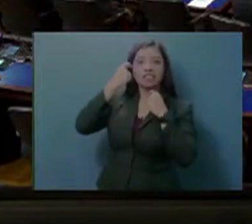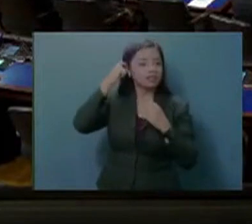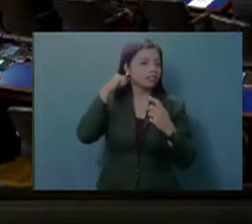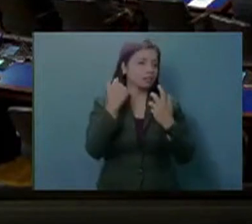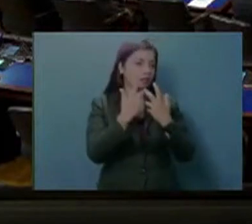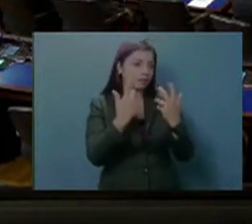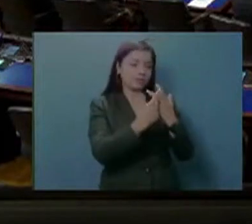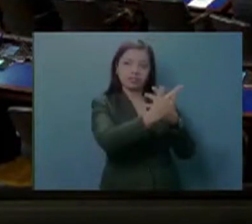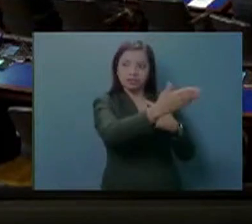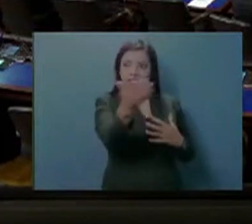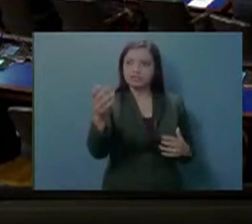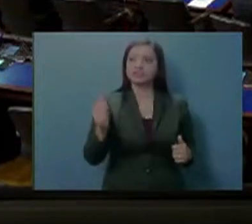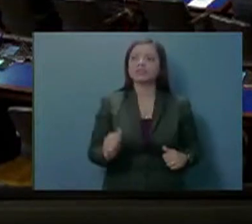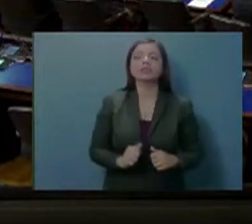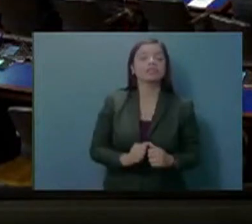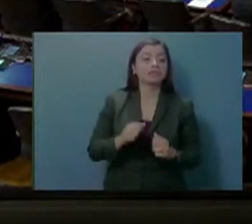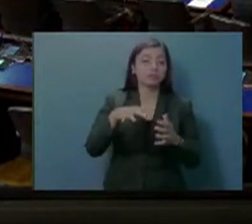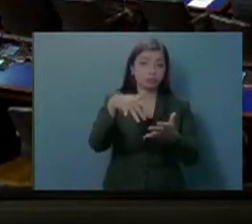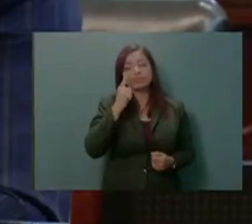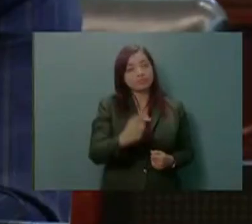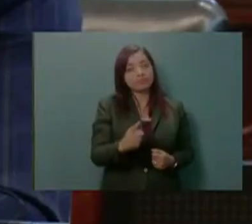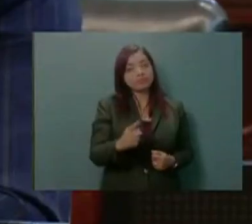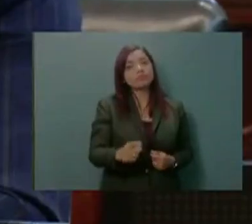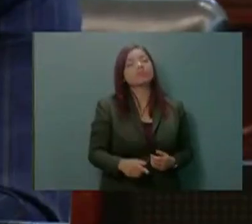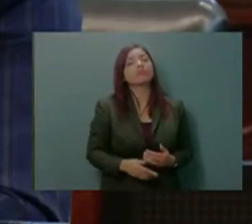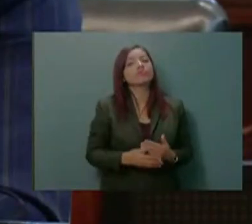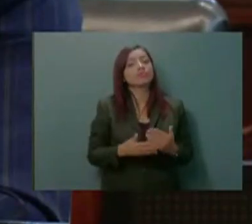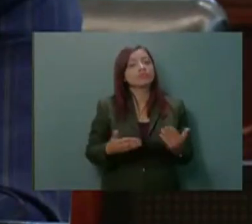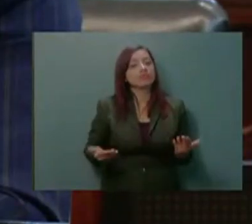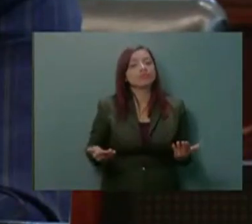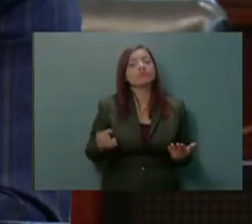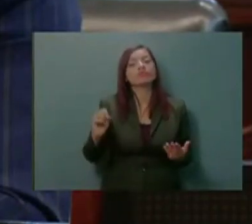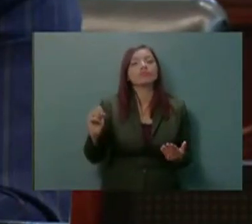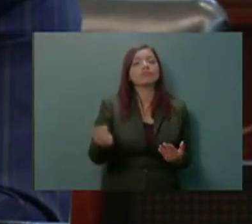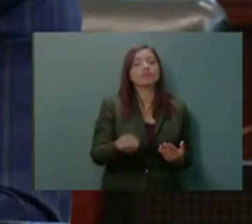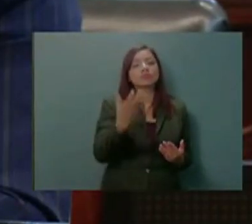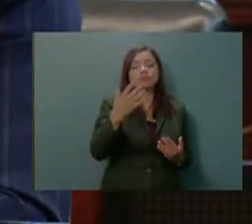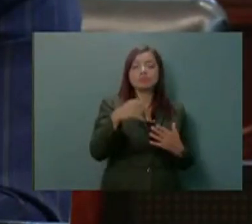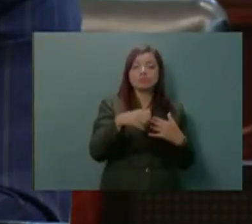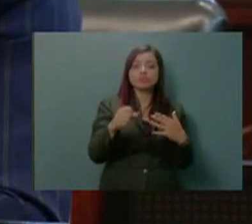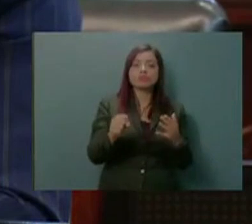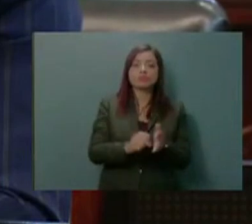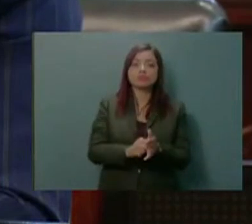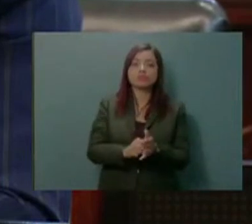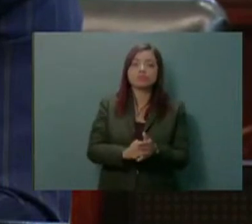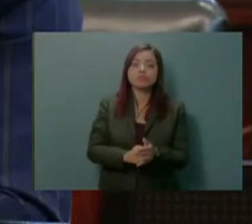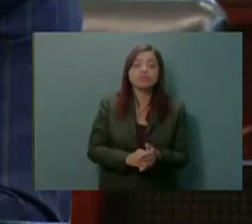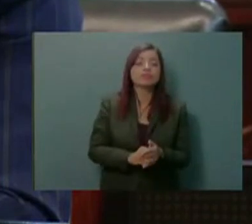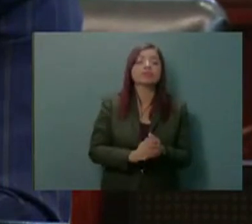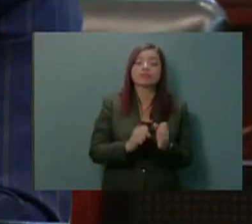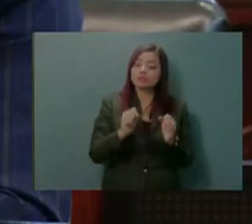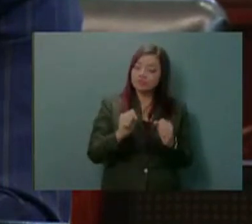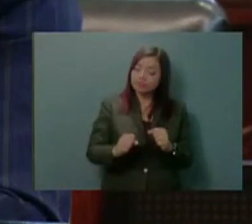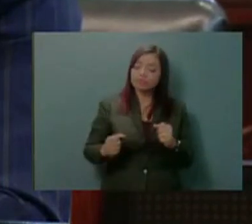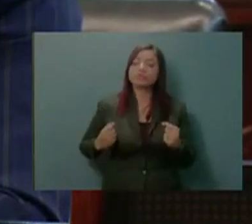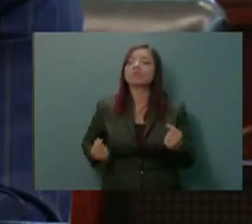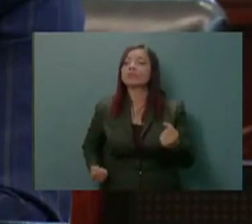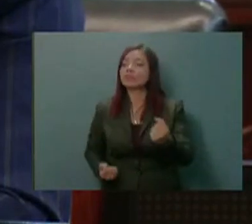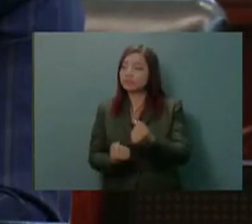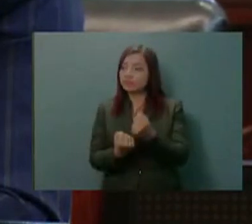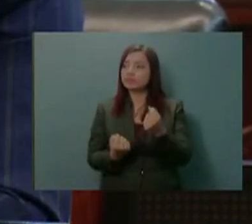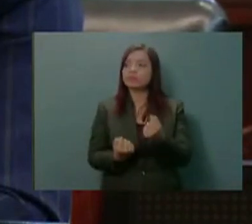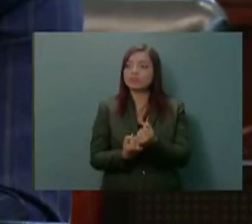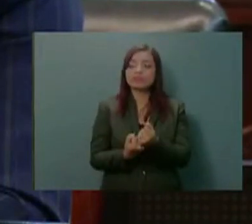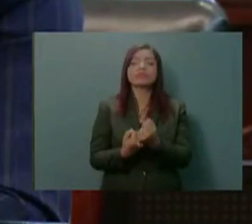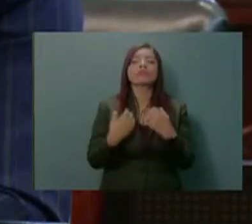dicha iniciativa con dispensa de trámite. Esta nueva Asamblea Legislativa sí va a apoyar los esfuerzos